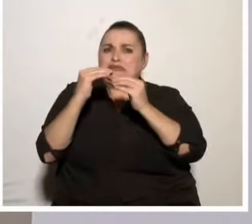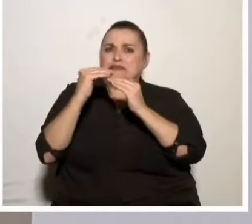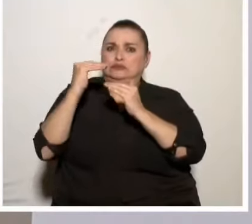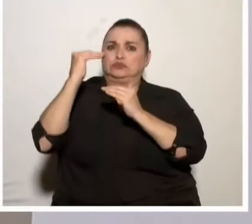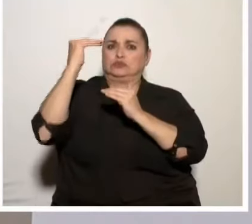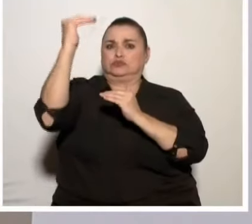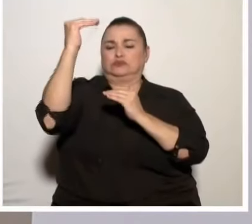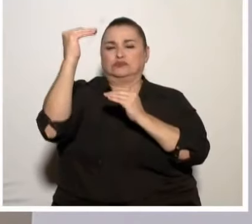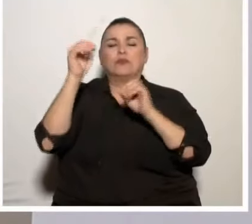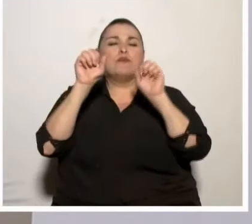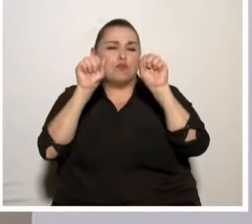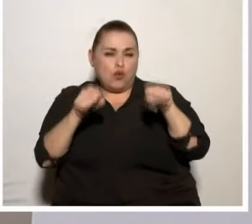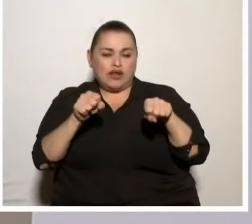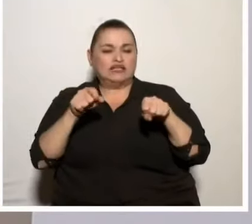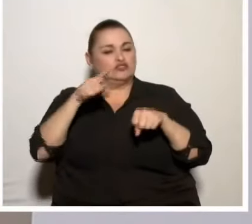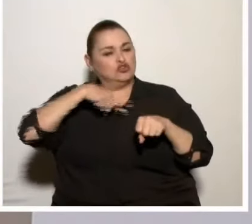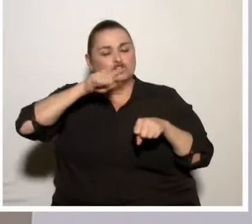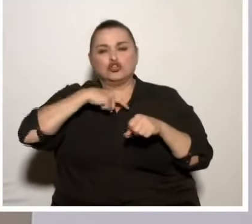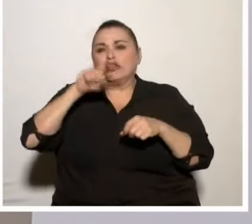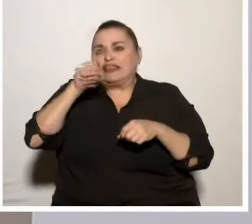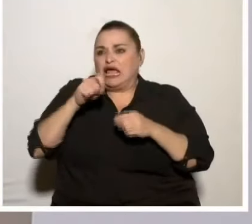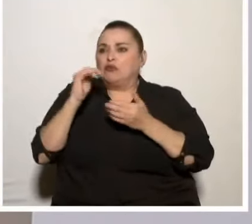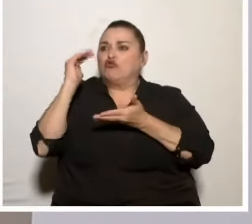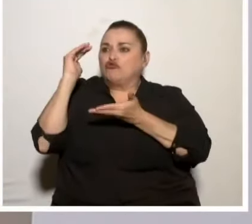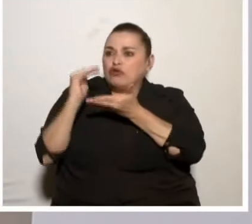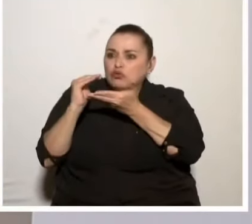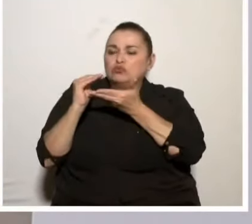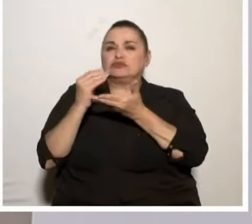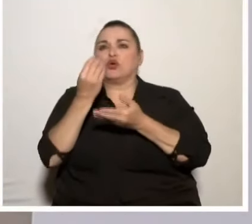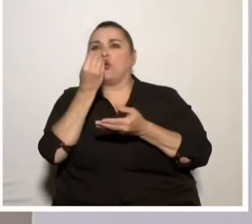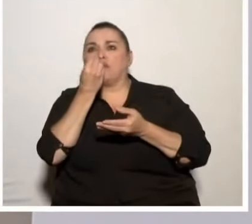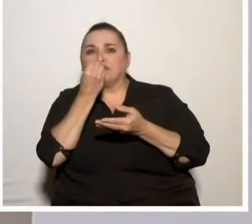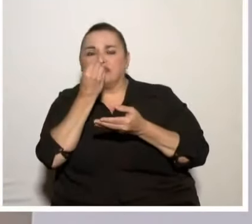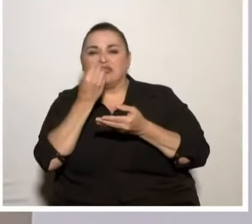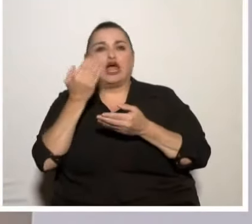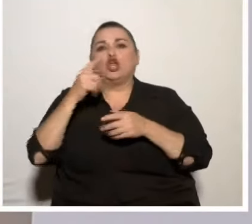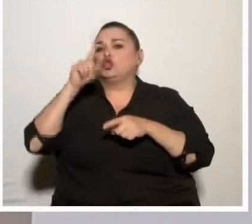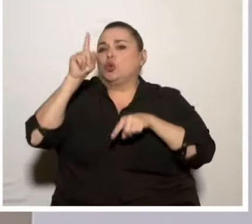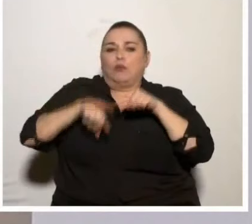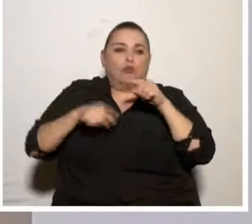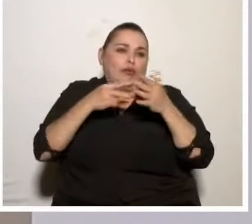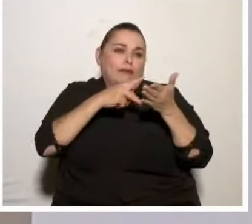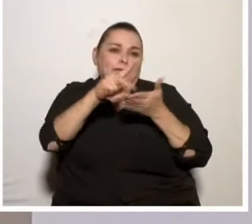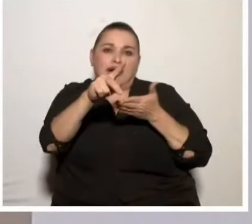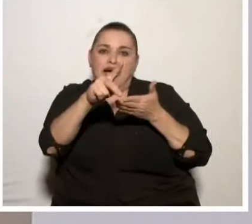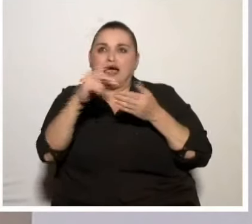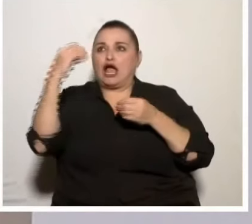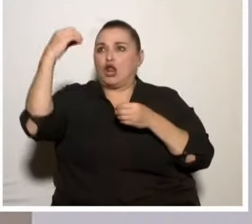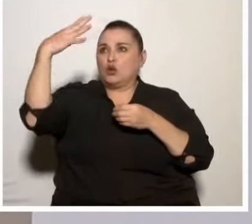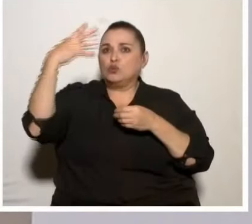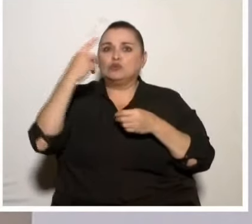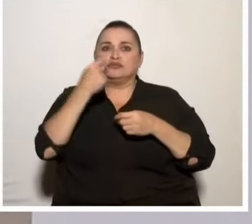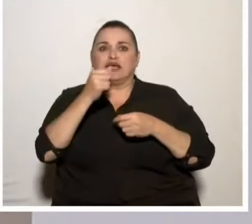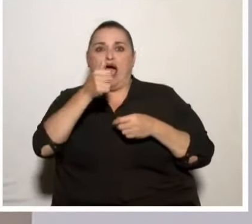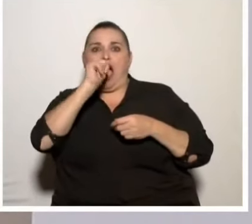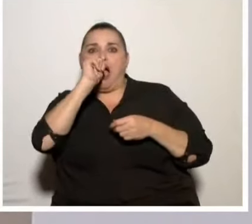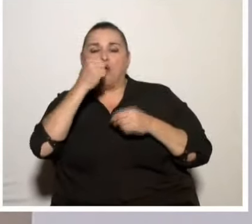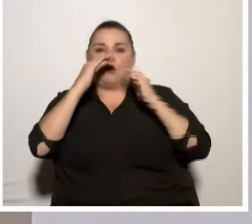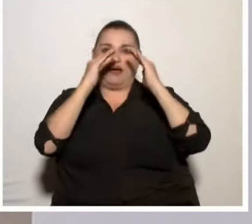y que por lo tanto tengamos que reducir la comida, porque resulta que no podemos dejar de pagar ni la luz, ni el agua, ni la